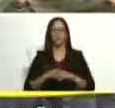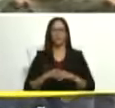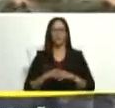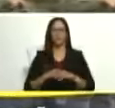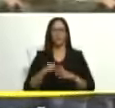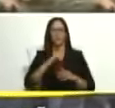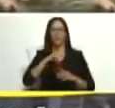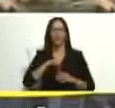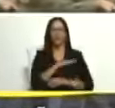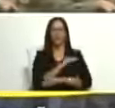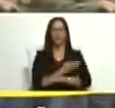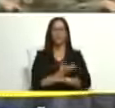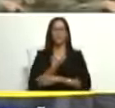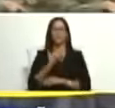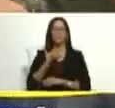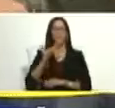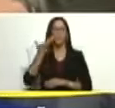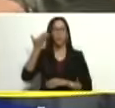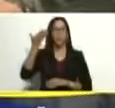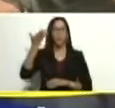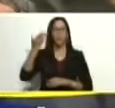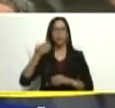en nuestra fuerza espiritual.